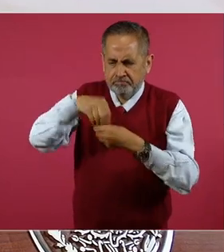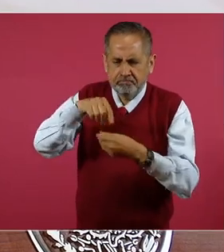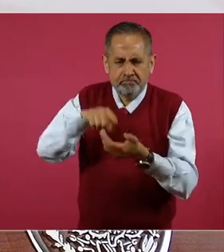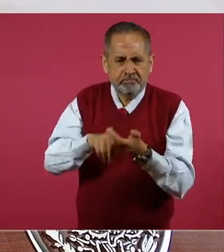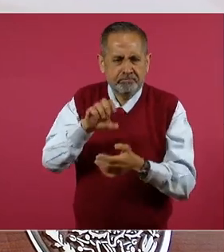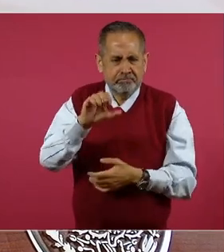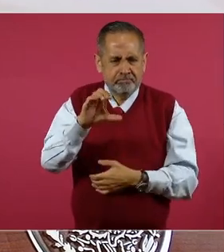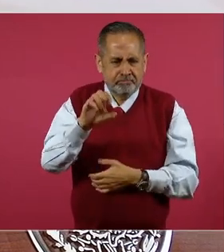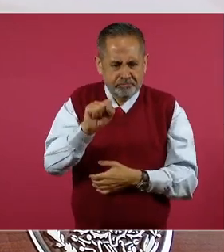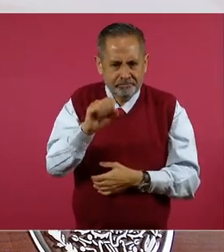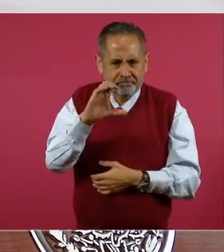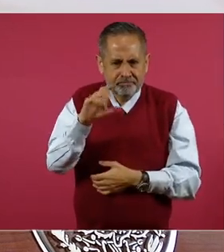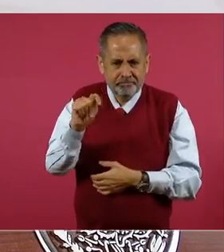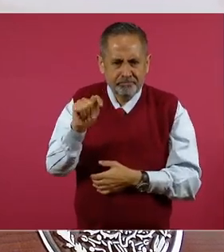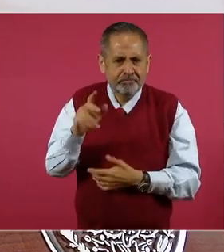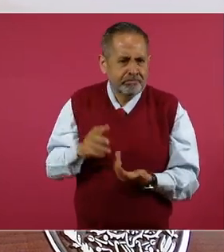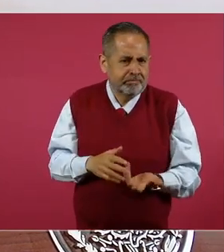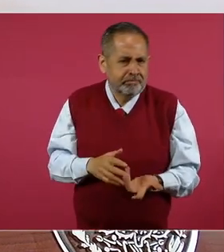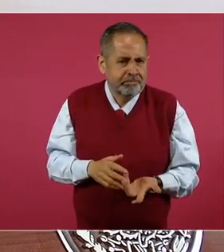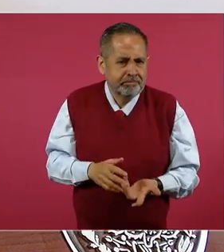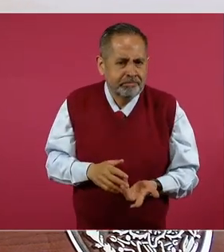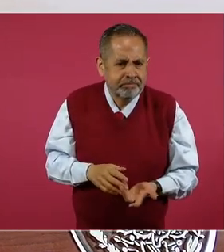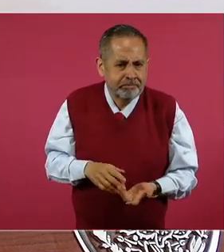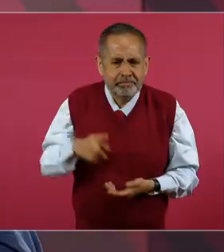Y no van a poder alegar